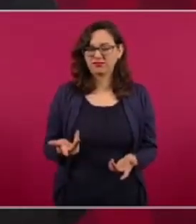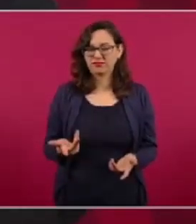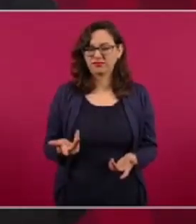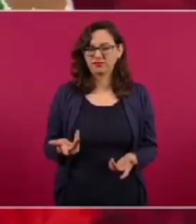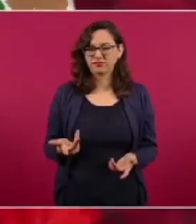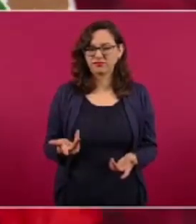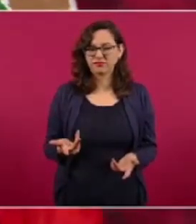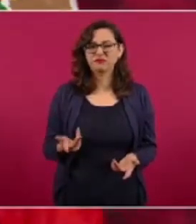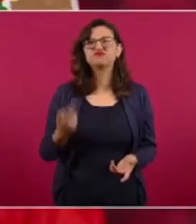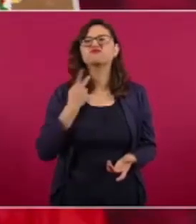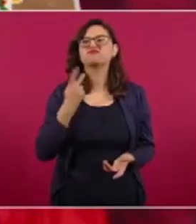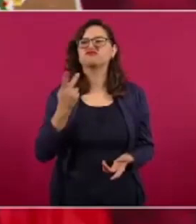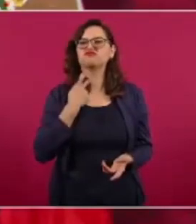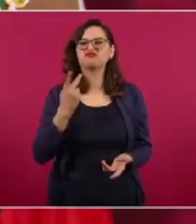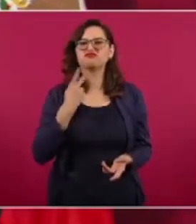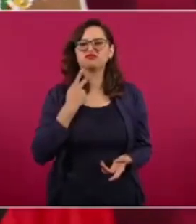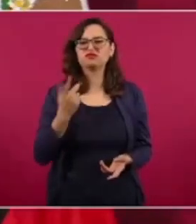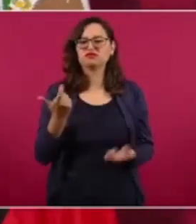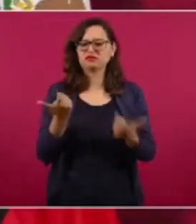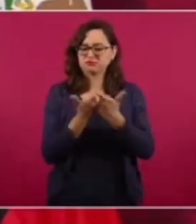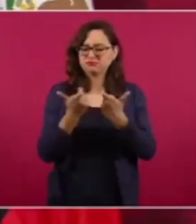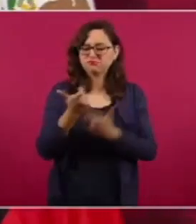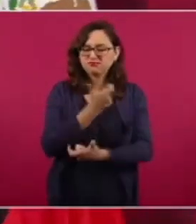en lo político, en lo económico.